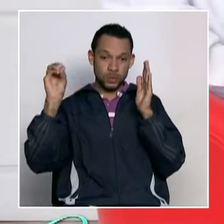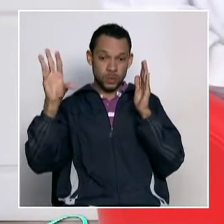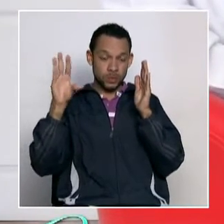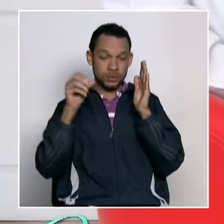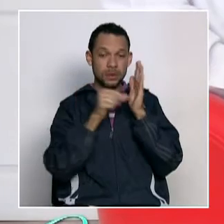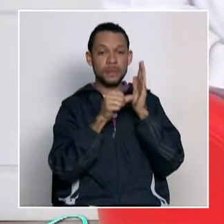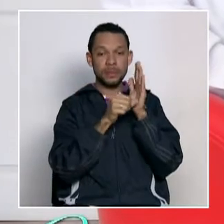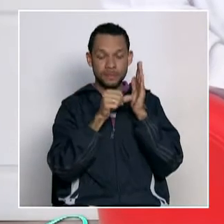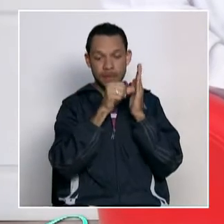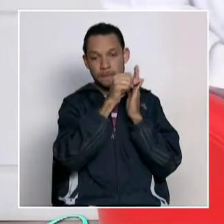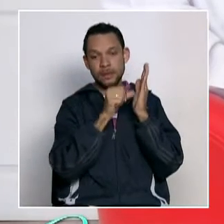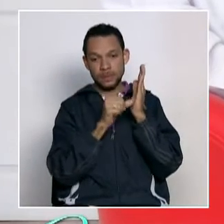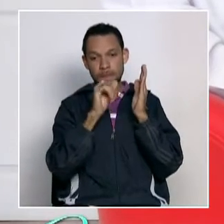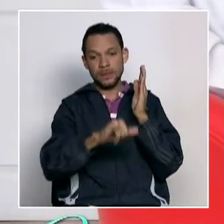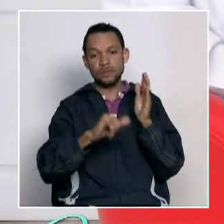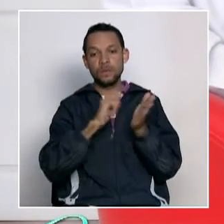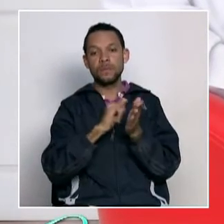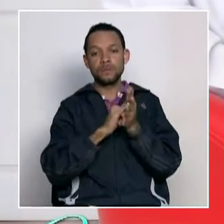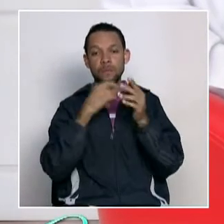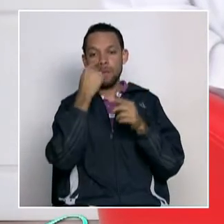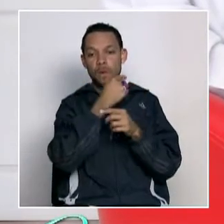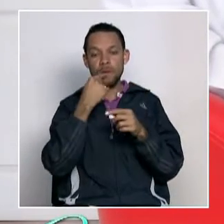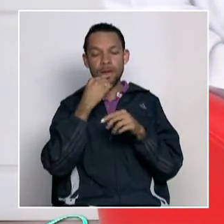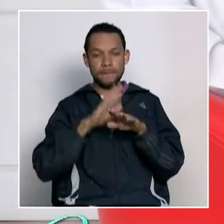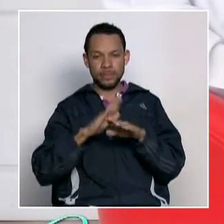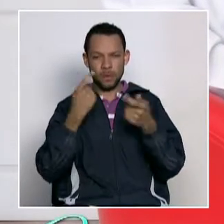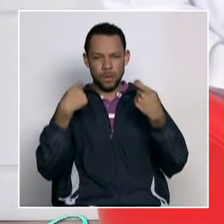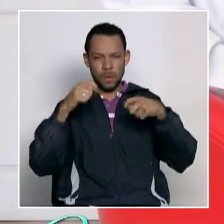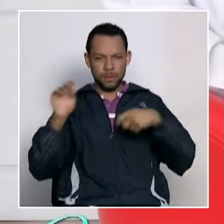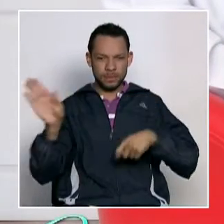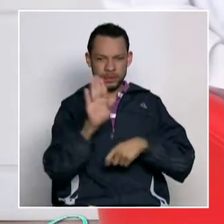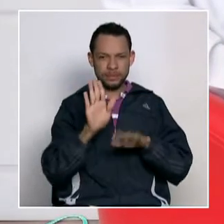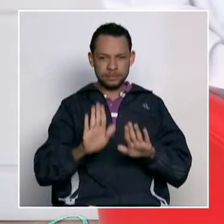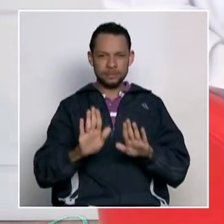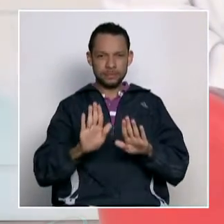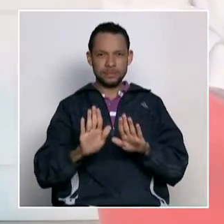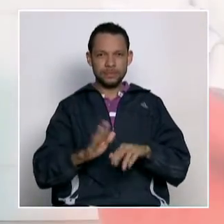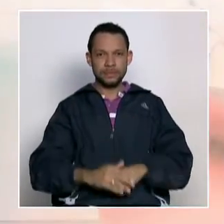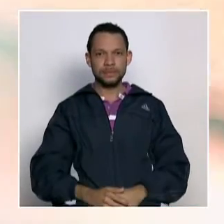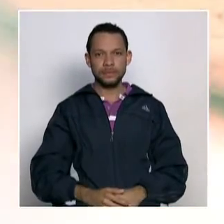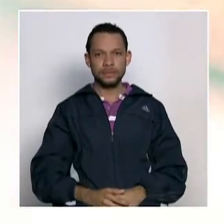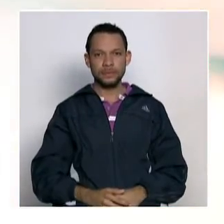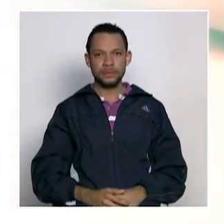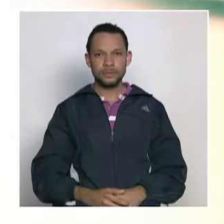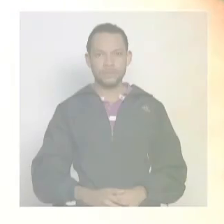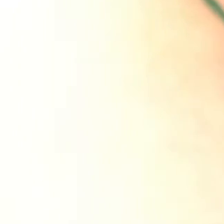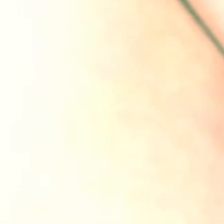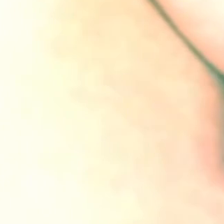nuestra casa, así es en nuestra boca. Ya regresamos después de este corte de comerciales.